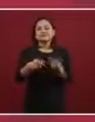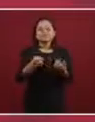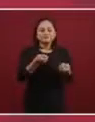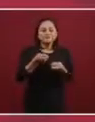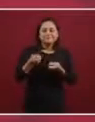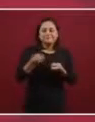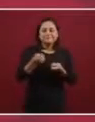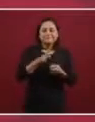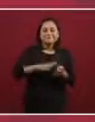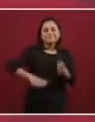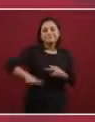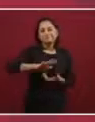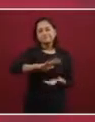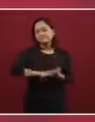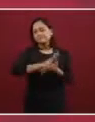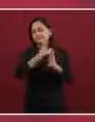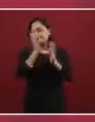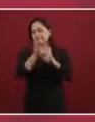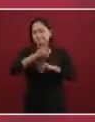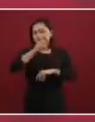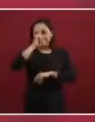violencia.